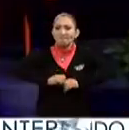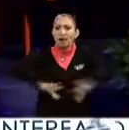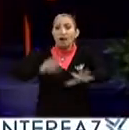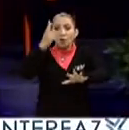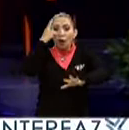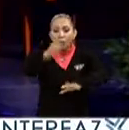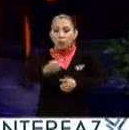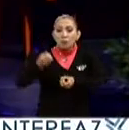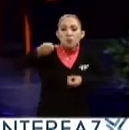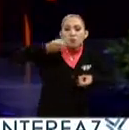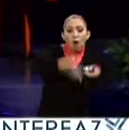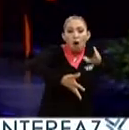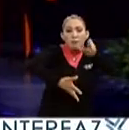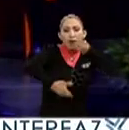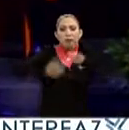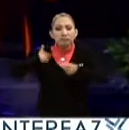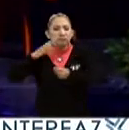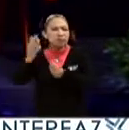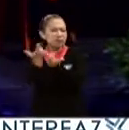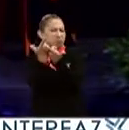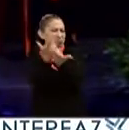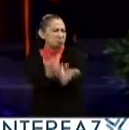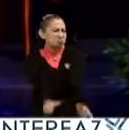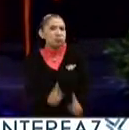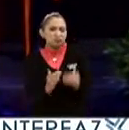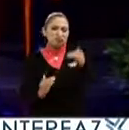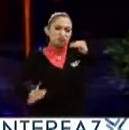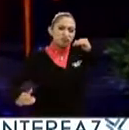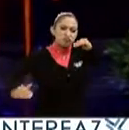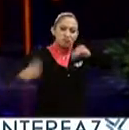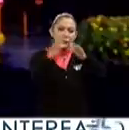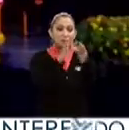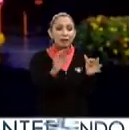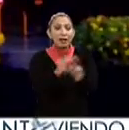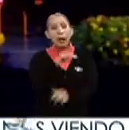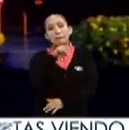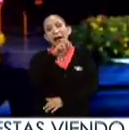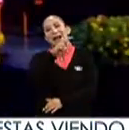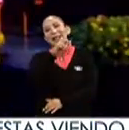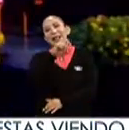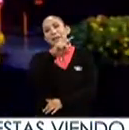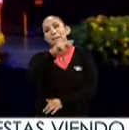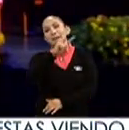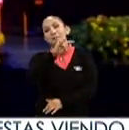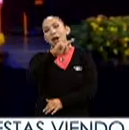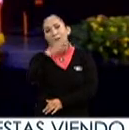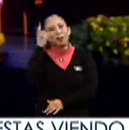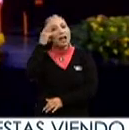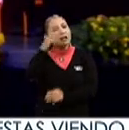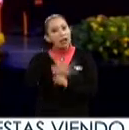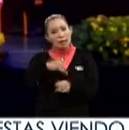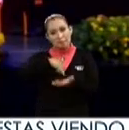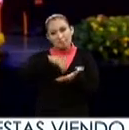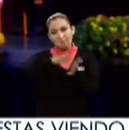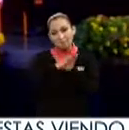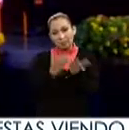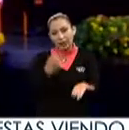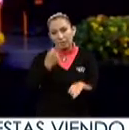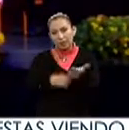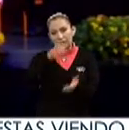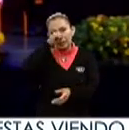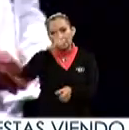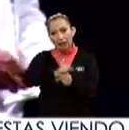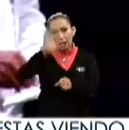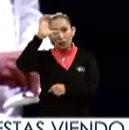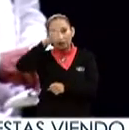se comparten tienen un ilimitado potencial narrativo. Marina Núñez Vespalova, directora general de publicaciones de la Secretaría